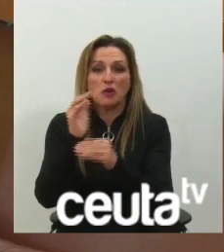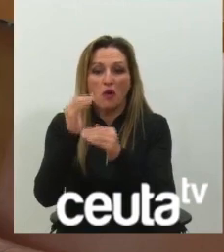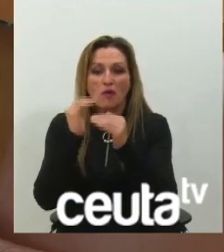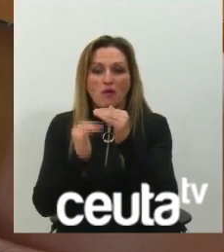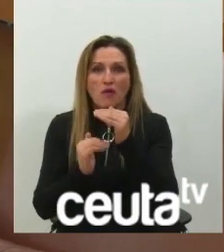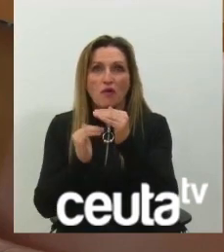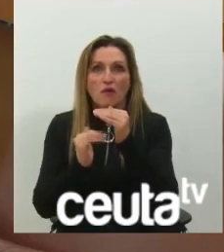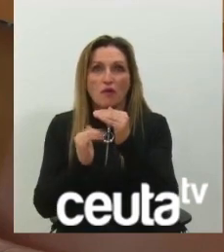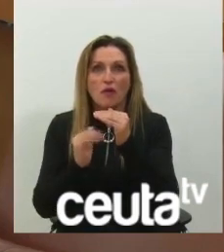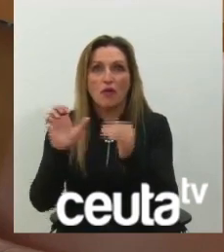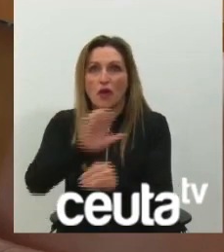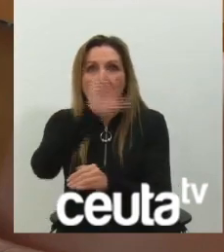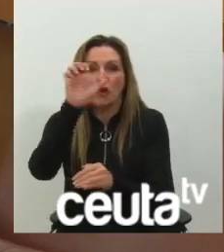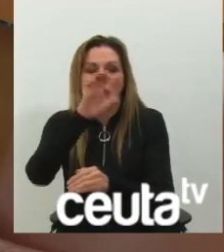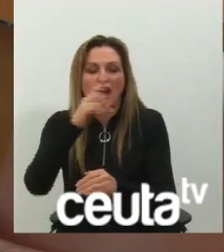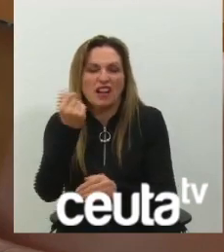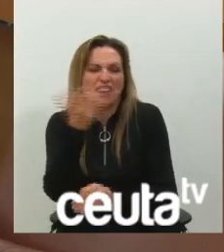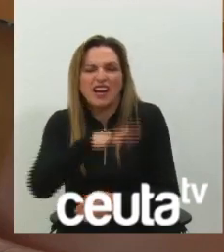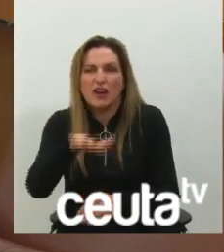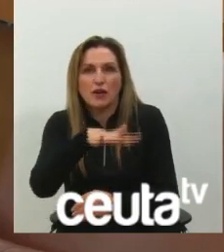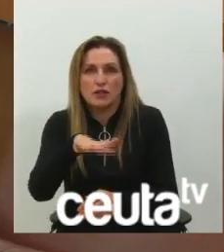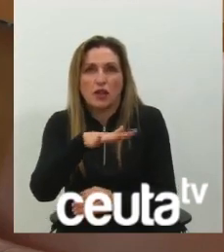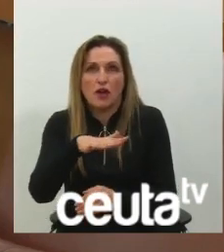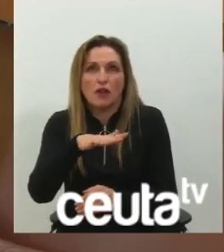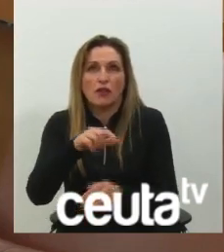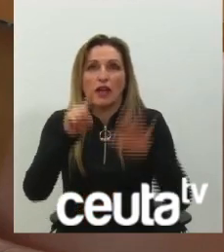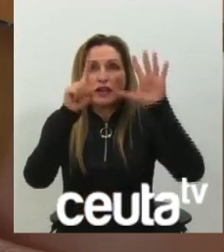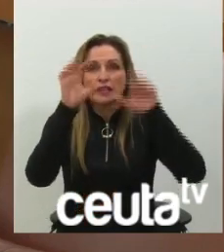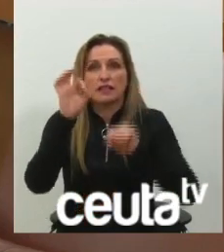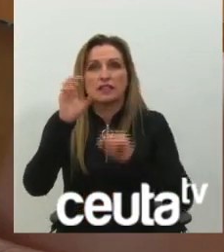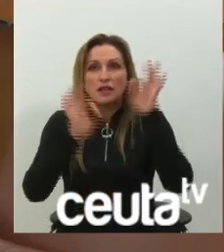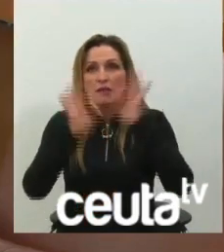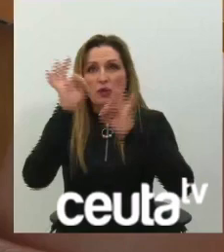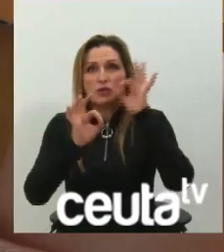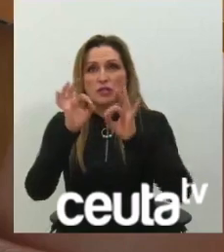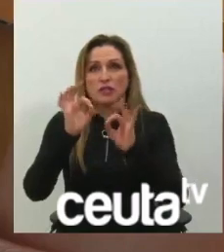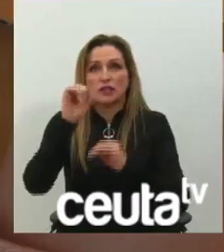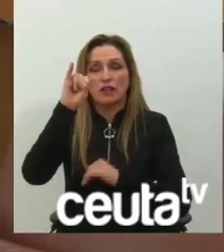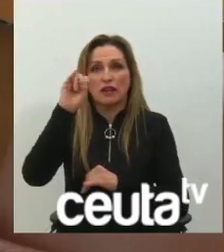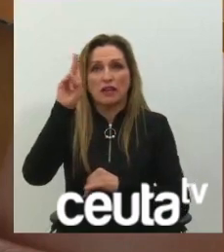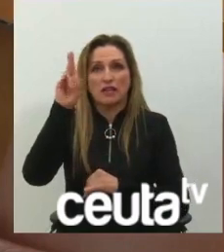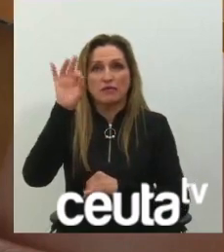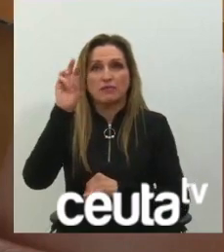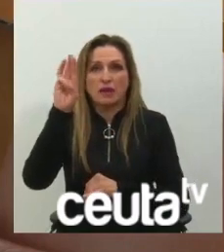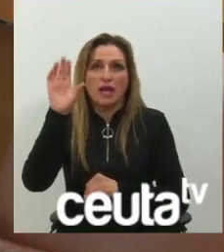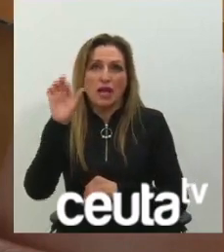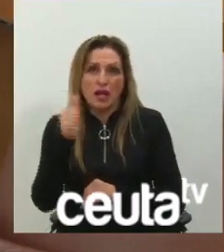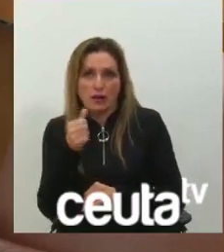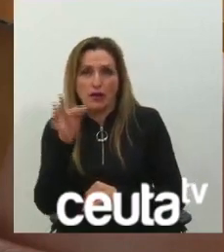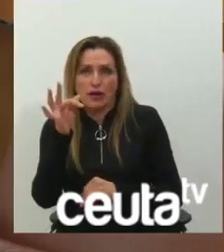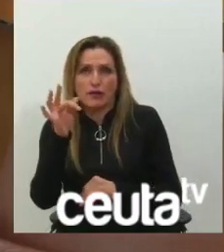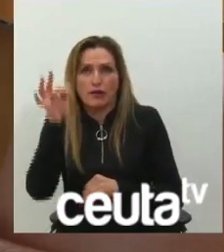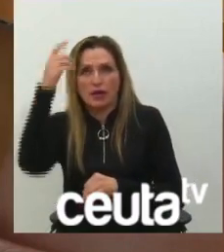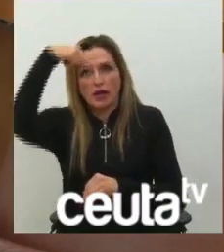que va a salir ese dinero con el 60% de rebaja del irpf a ceuta y melilla o van a pedir a esos agricultores